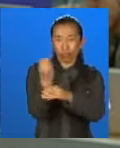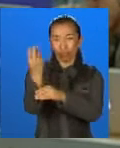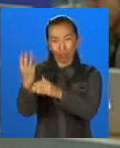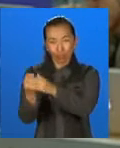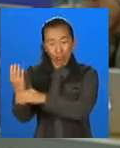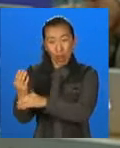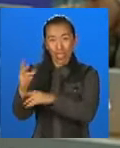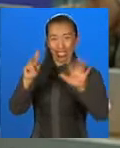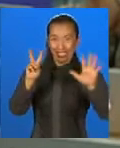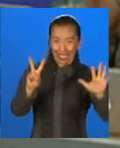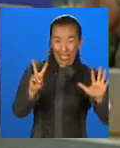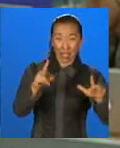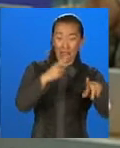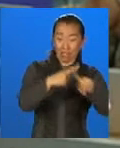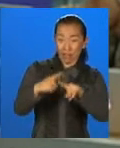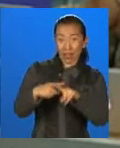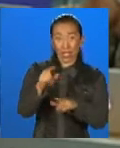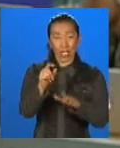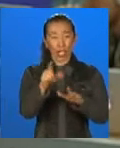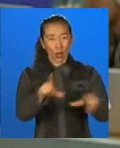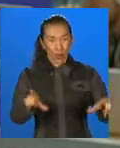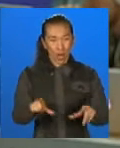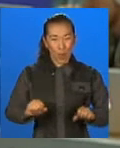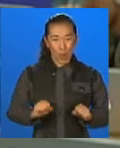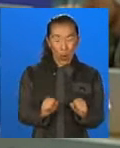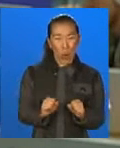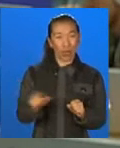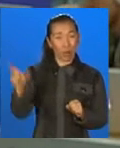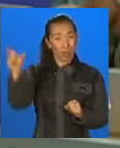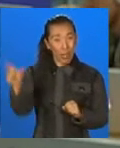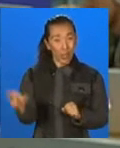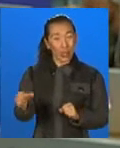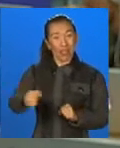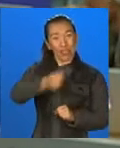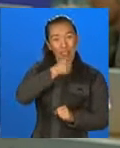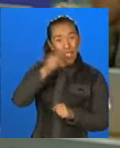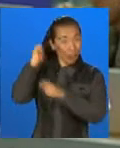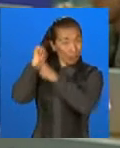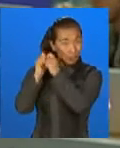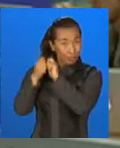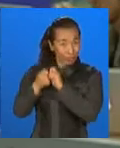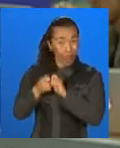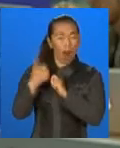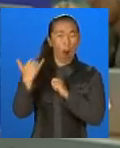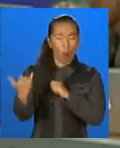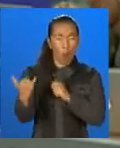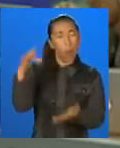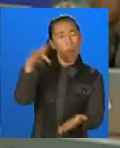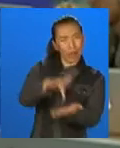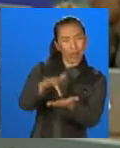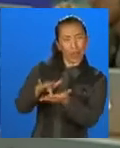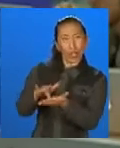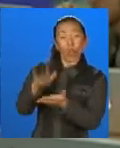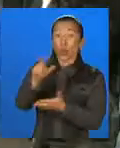Esteban Cuatindoy asistió a la ceremonia en la que participaron activamente los habitantes de la localidad de